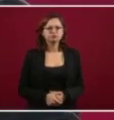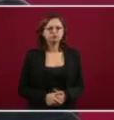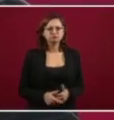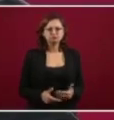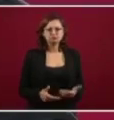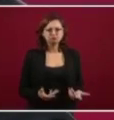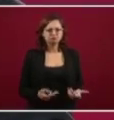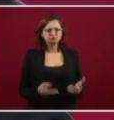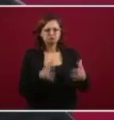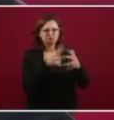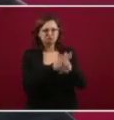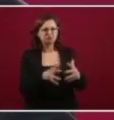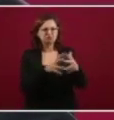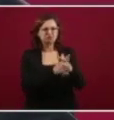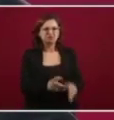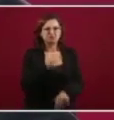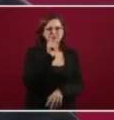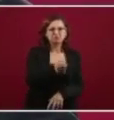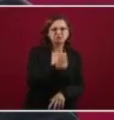irracionalidad.